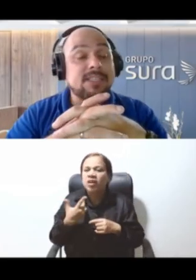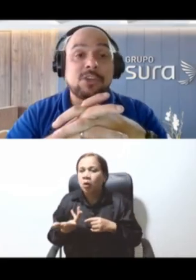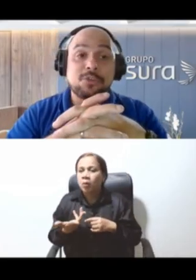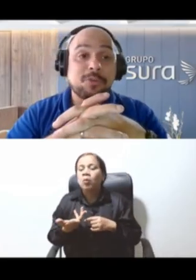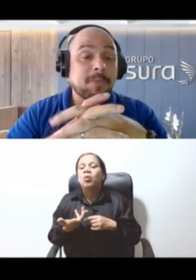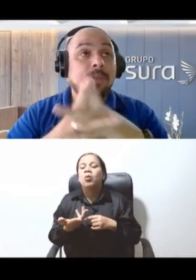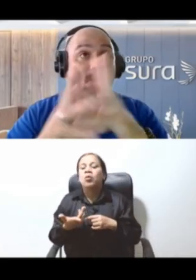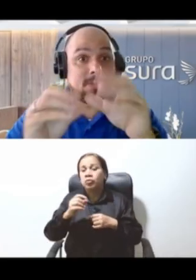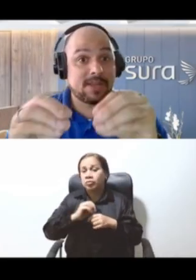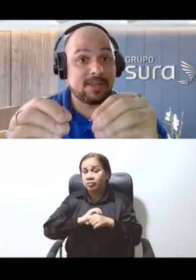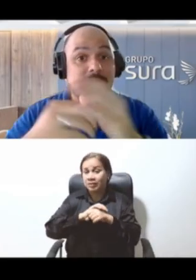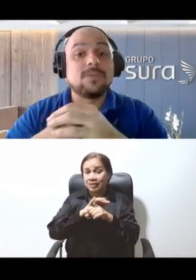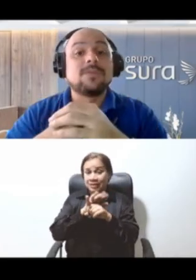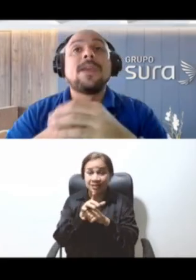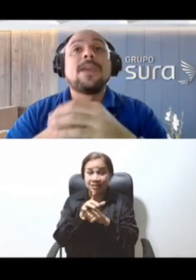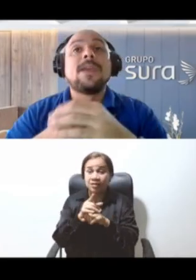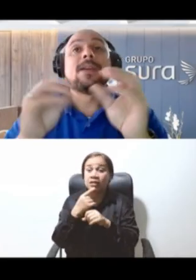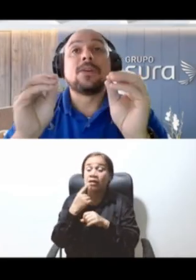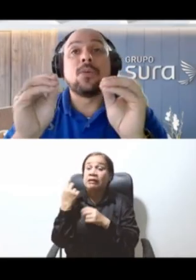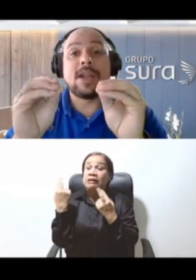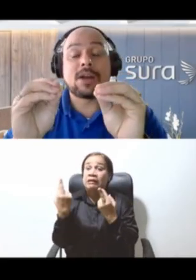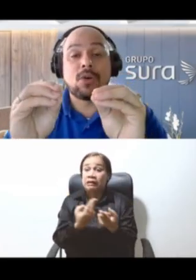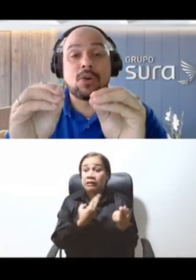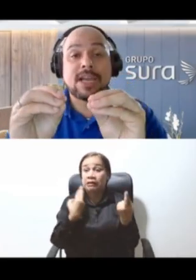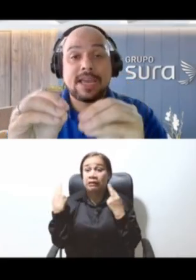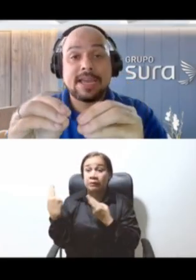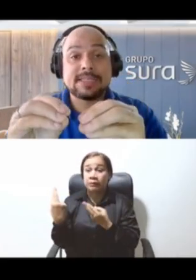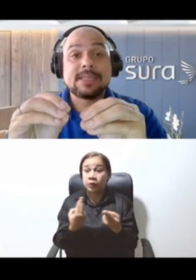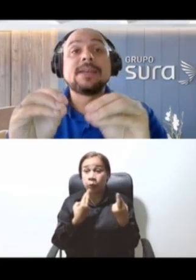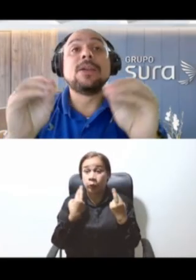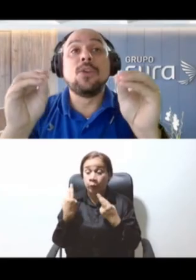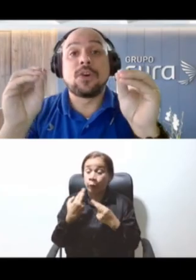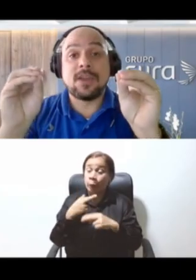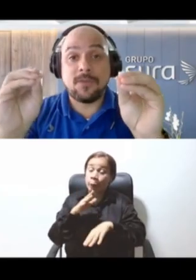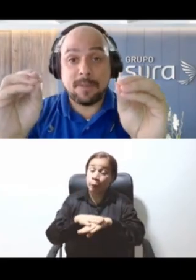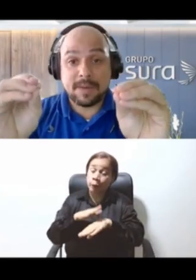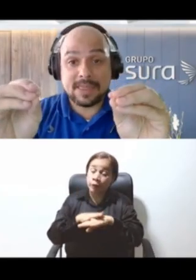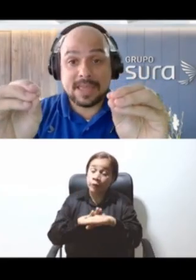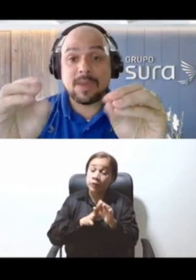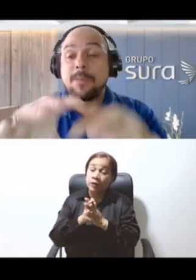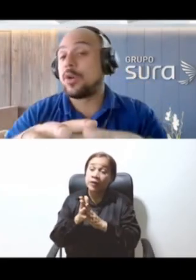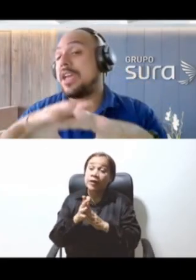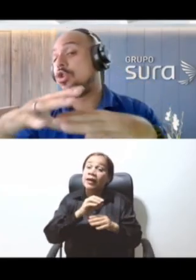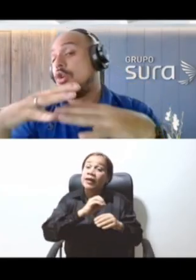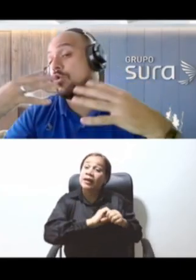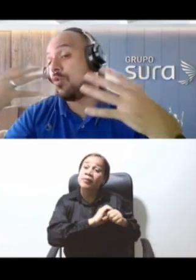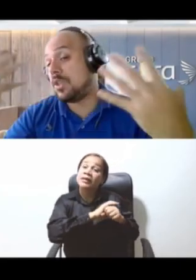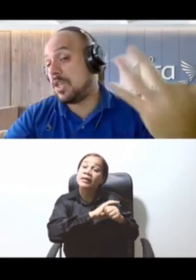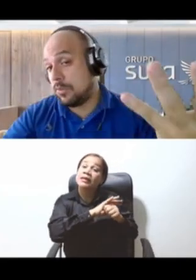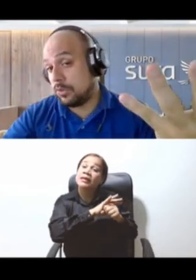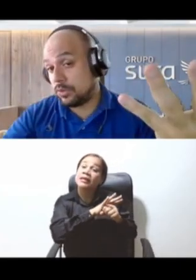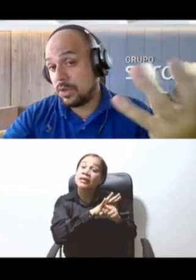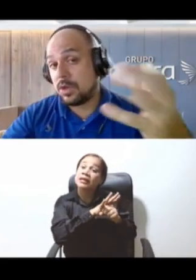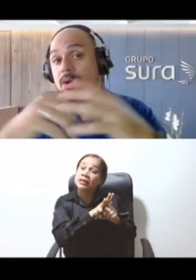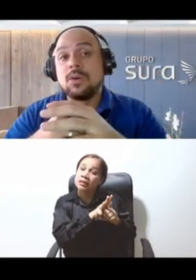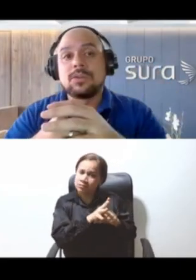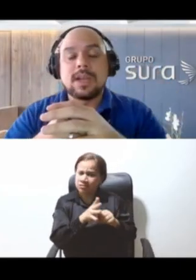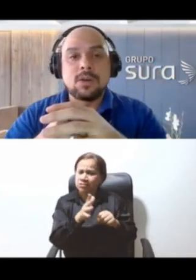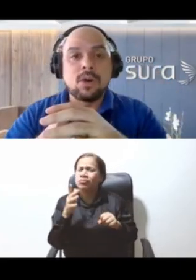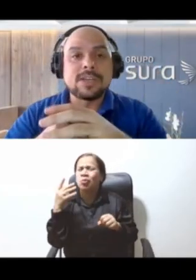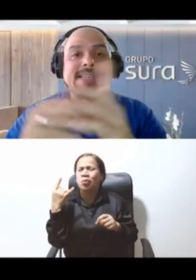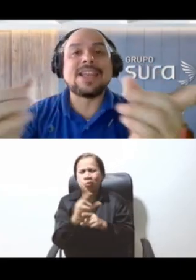era de pandemia. Chicos, vuelvo y les digo, una cosa es lo que fue en pandemia porque todos lo